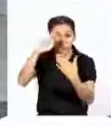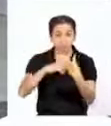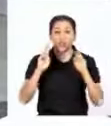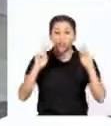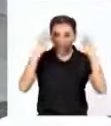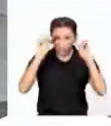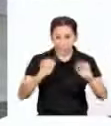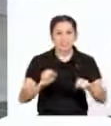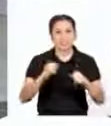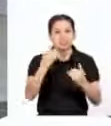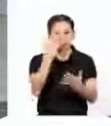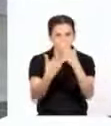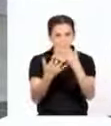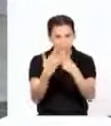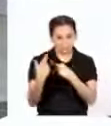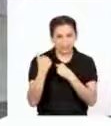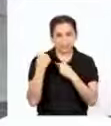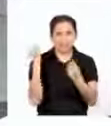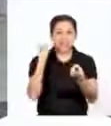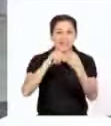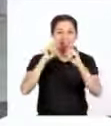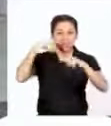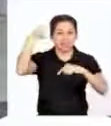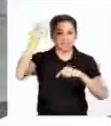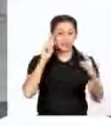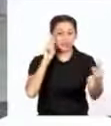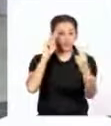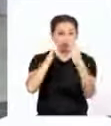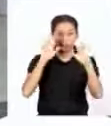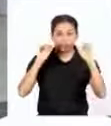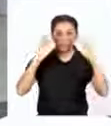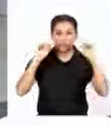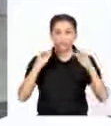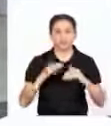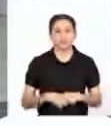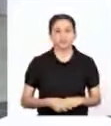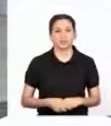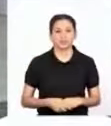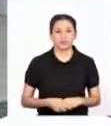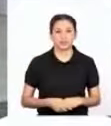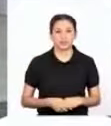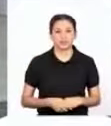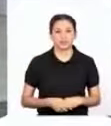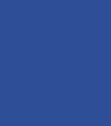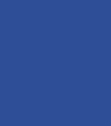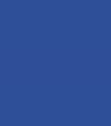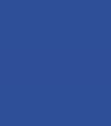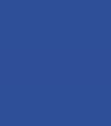proyectos? ¡Espero que sí! ¡Manos a la obra! ¡Hasta la próxima! ¡Nos vemos!